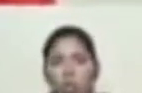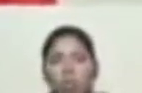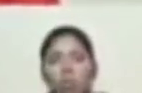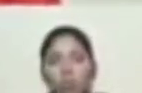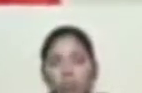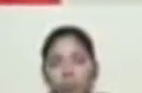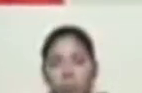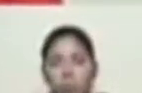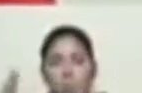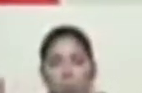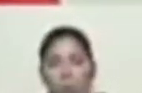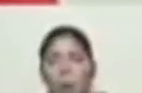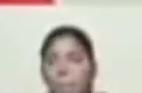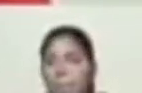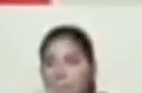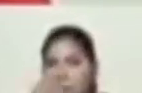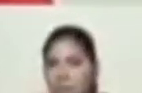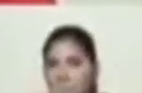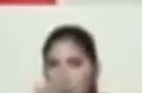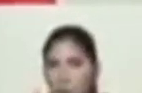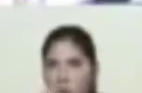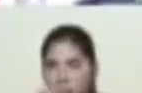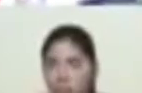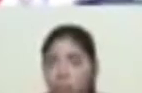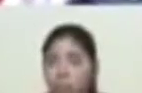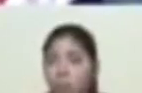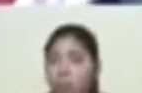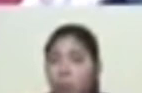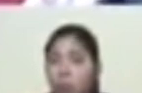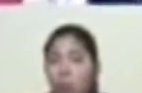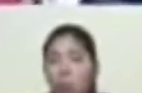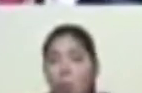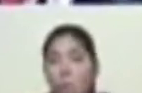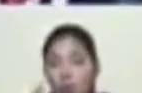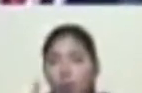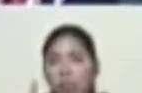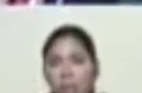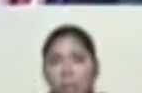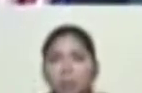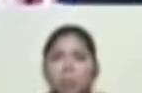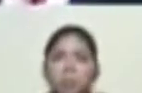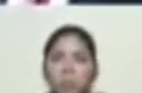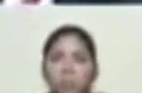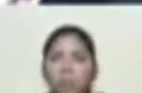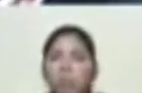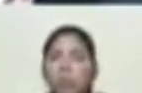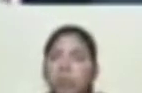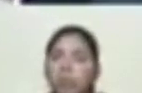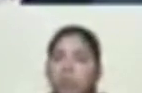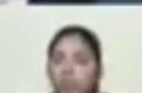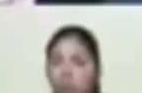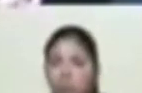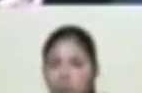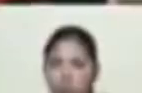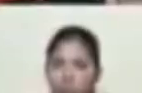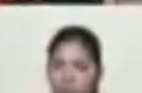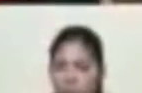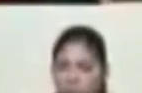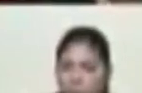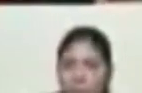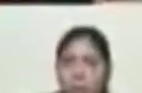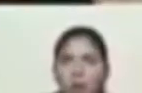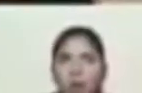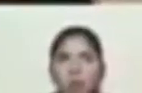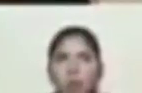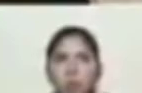ya que la situación realmente en Venezuela es bastante complicada y se ha salido realmente de control. Los grupos irregulares lo que están haciendo es amenazar con tomarse las ciudades